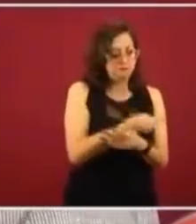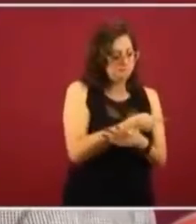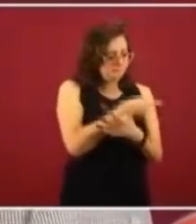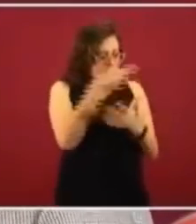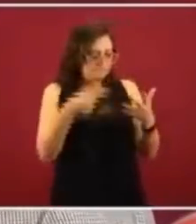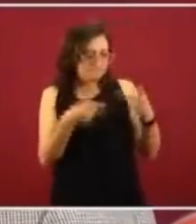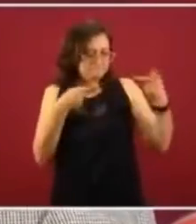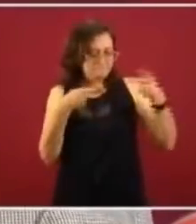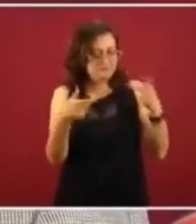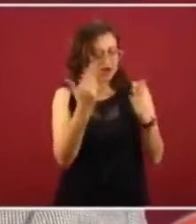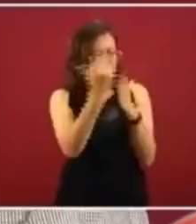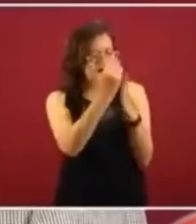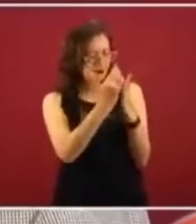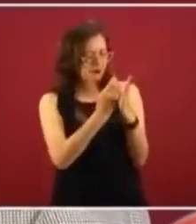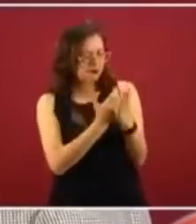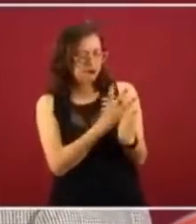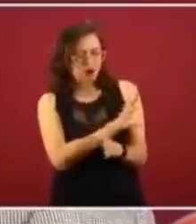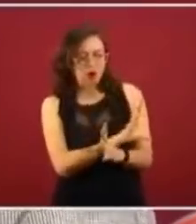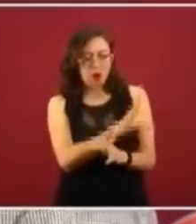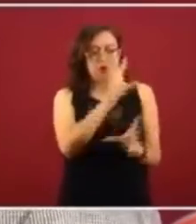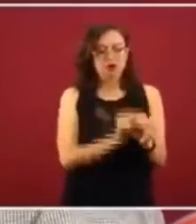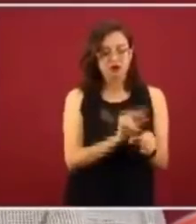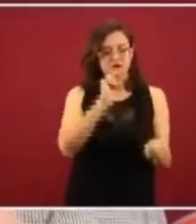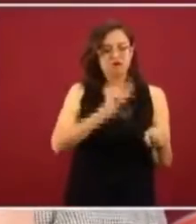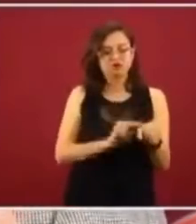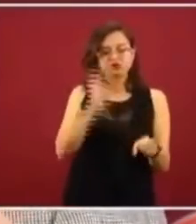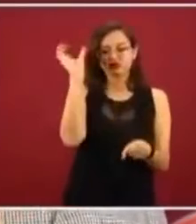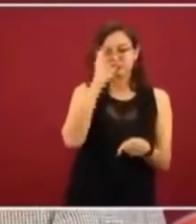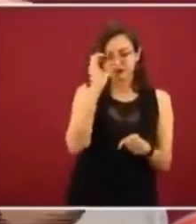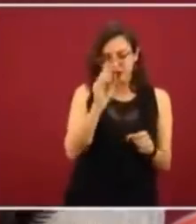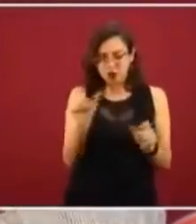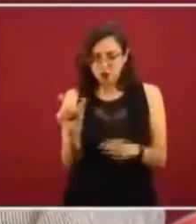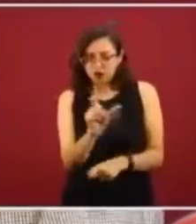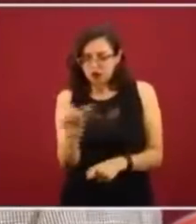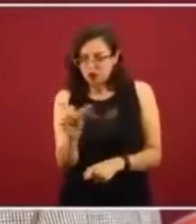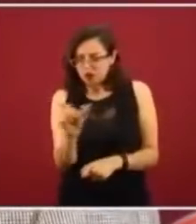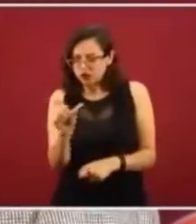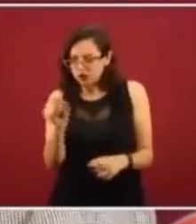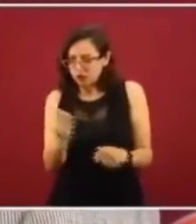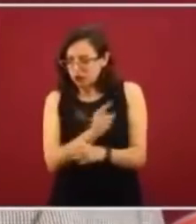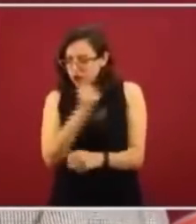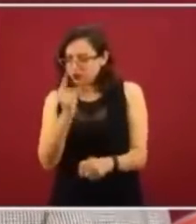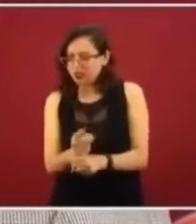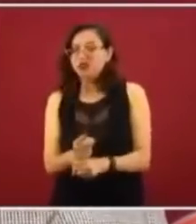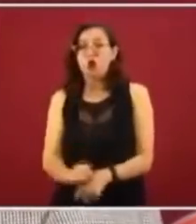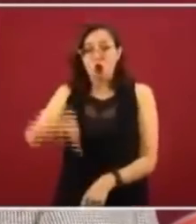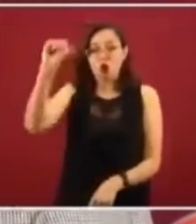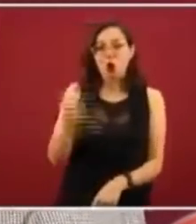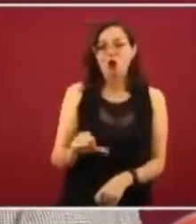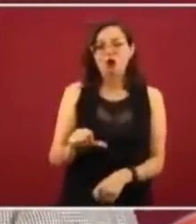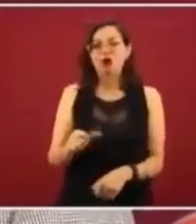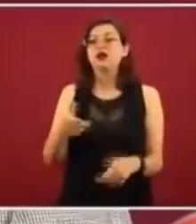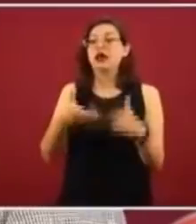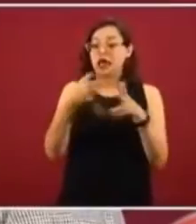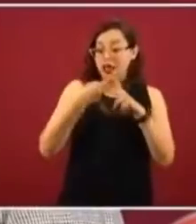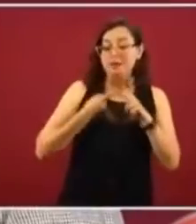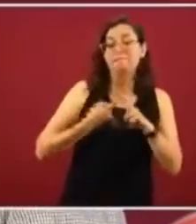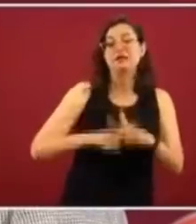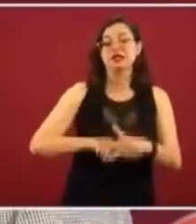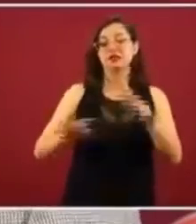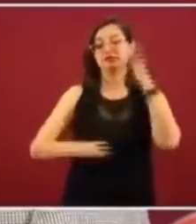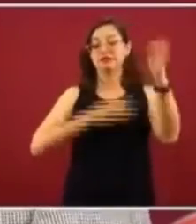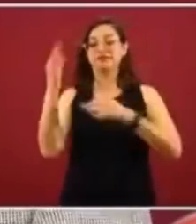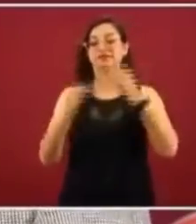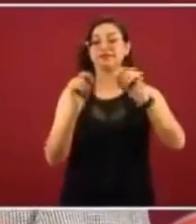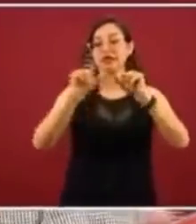una base técnica y científica el momento de oportunidad. Y el momento es este, y por eso la Jornada Nacional de Sana Distancia,